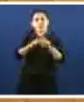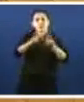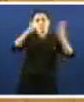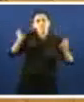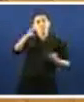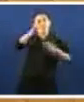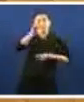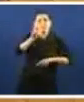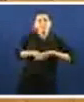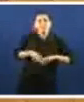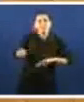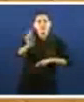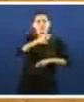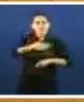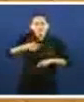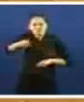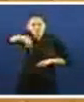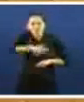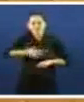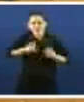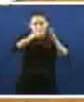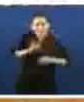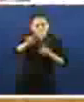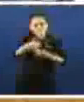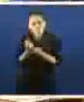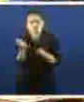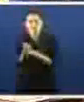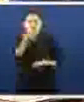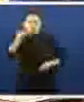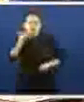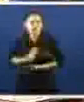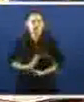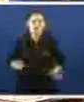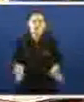e sen traballo e non queremos vivir nunha casa e con traballo digno Moitas gracias Moitas gracias